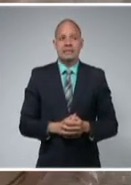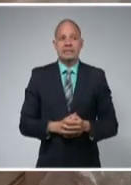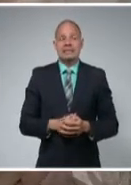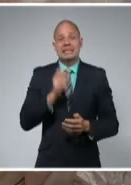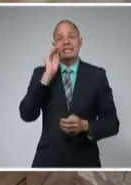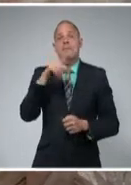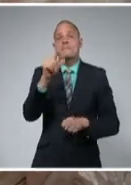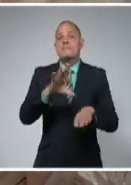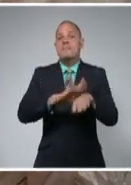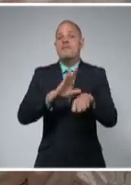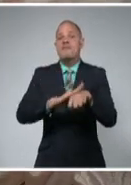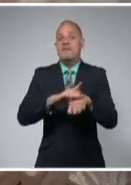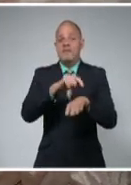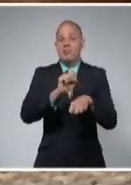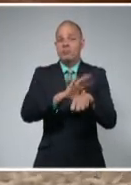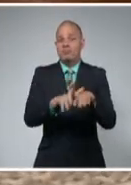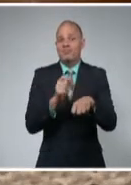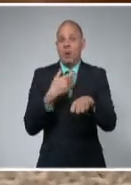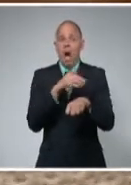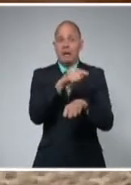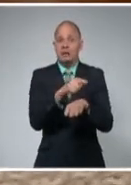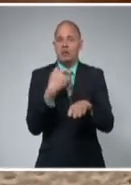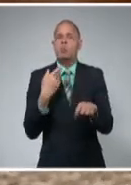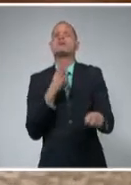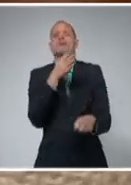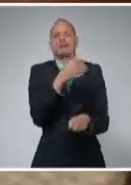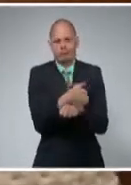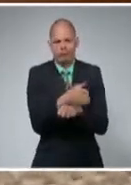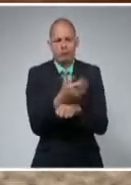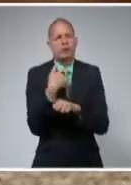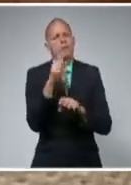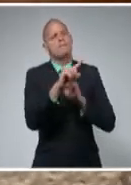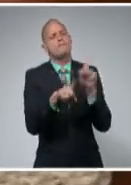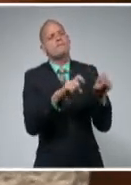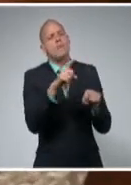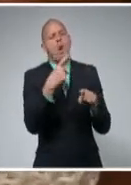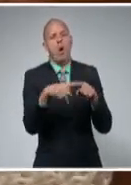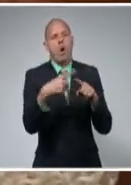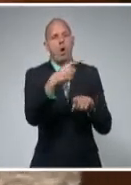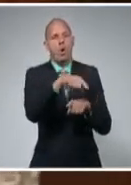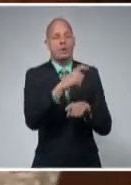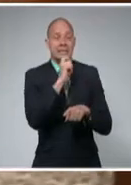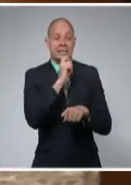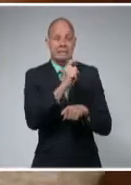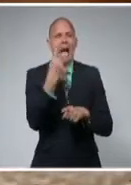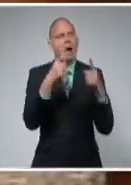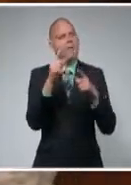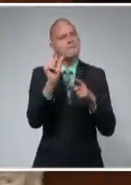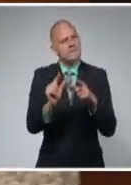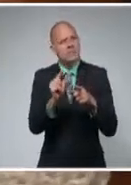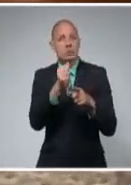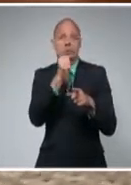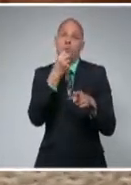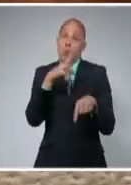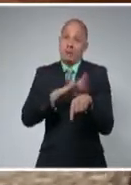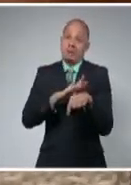desde la tecnología, entrevistar personas ingresadas, personas que estuvieron aisladas, personas que fueron